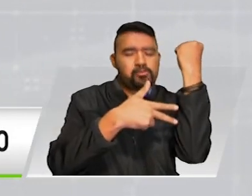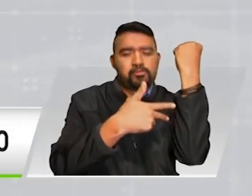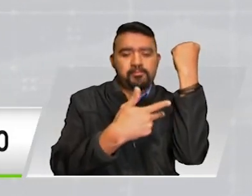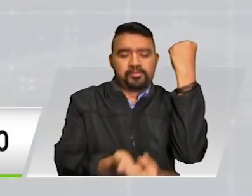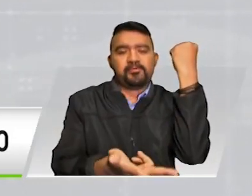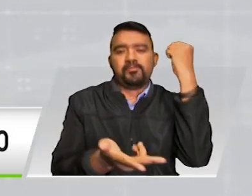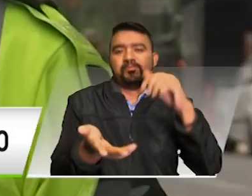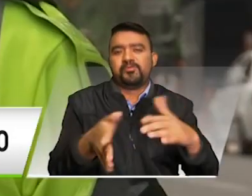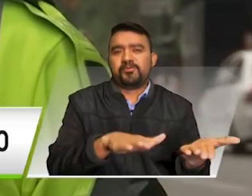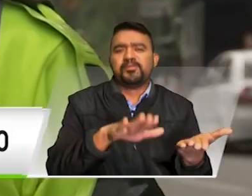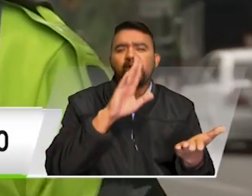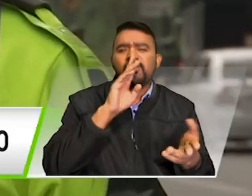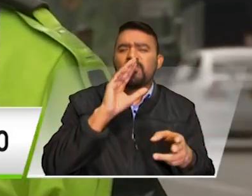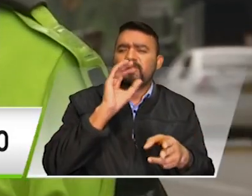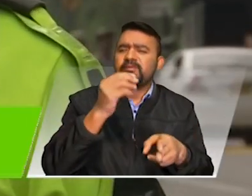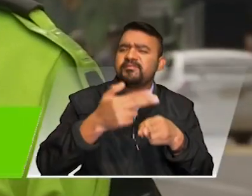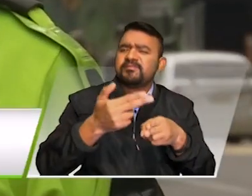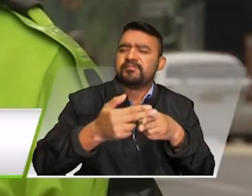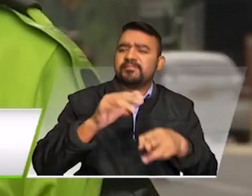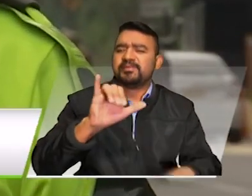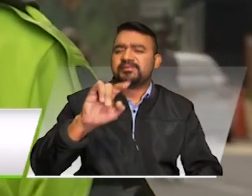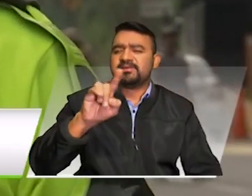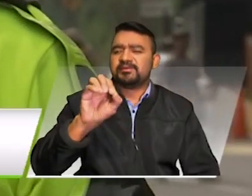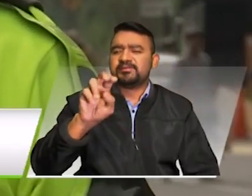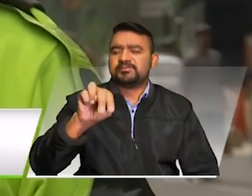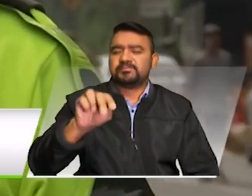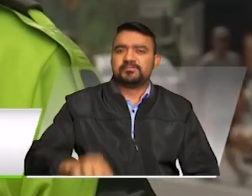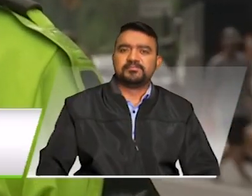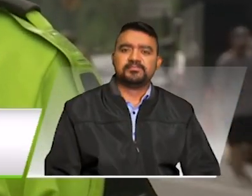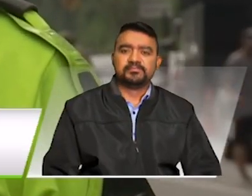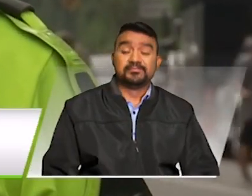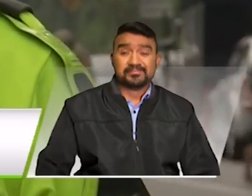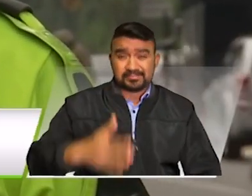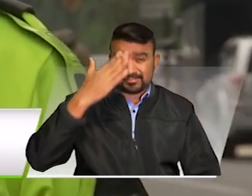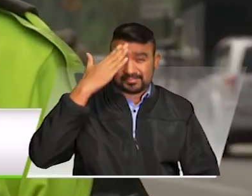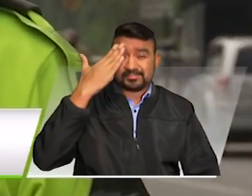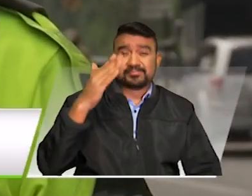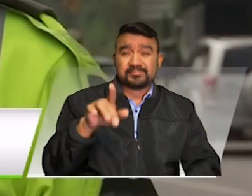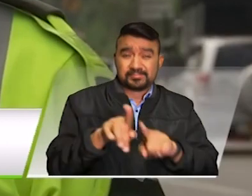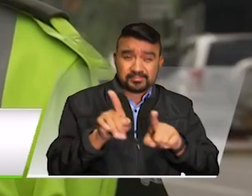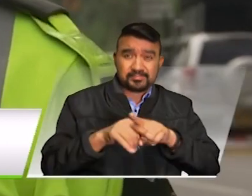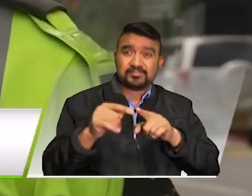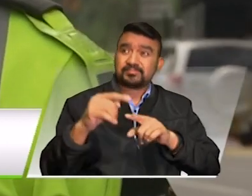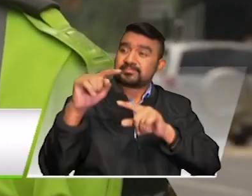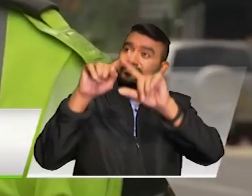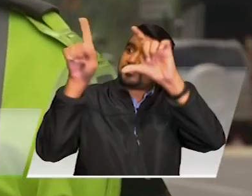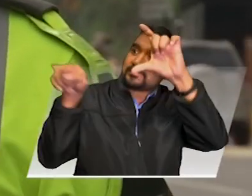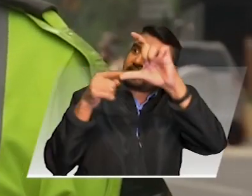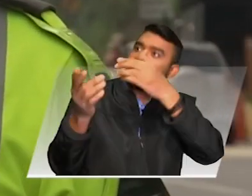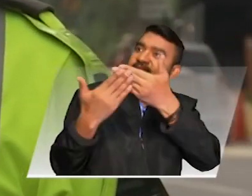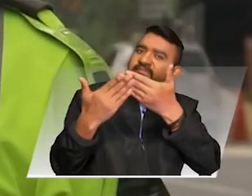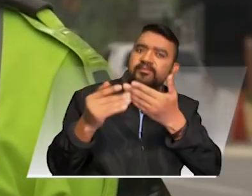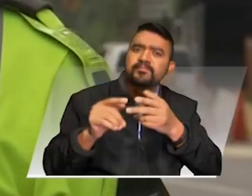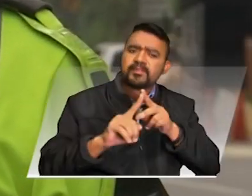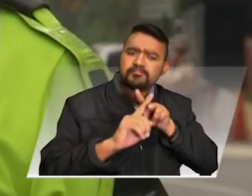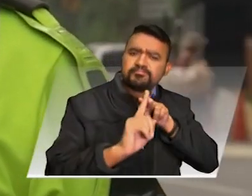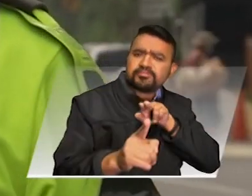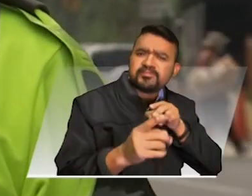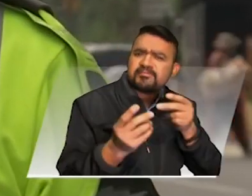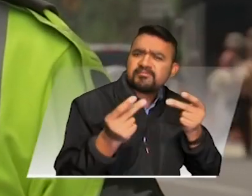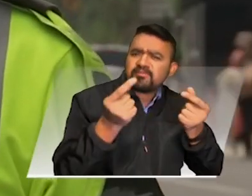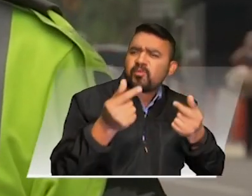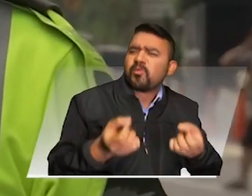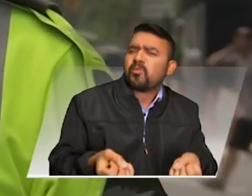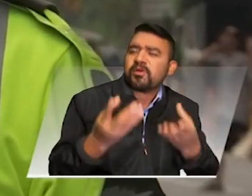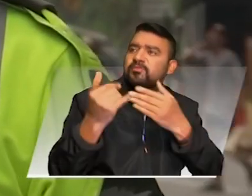álvarez para chico recordemos que existen unos límites de velocidad establecidos en cada uno de los tramos de monet prioridad nuestros vicios ovarios y moto